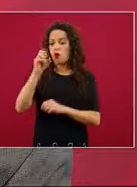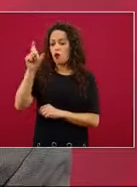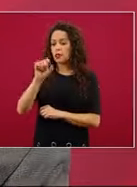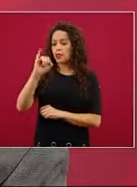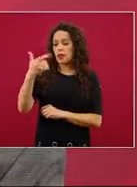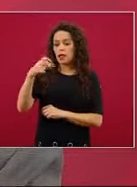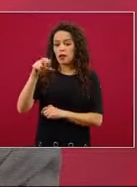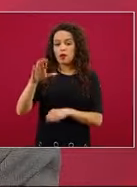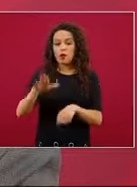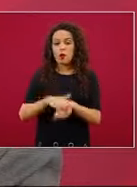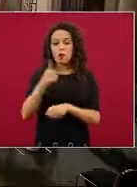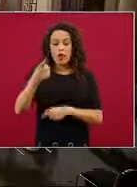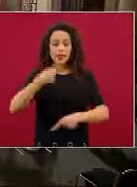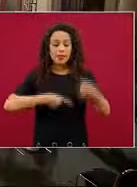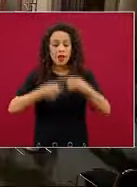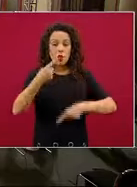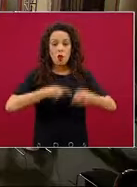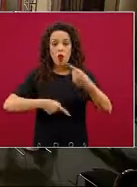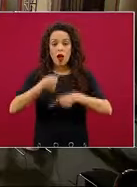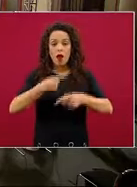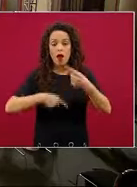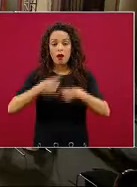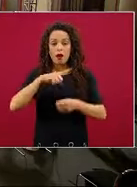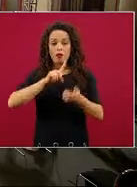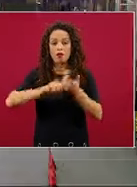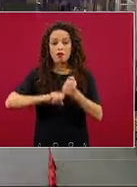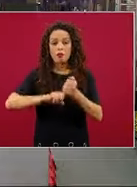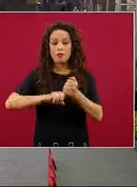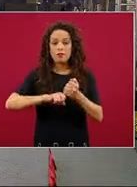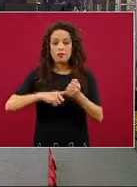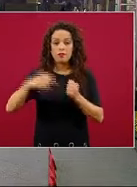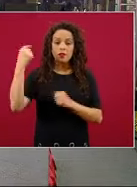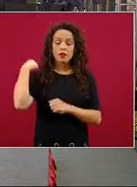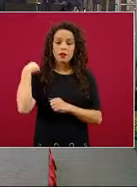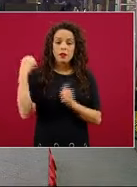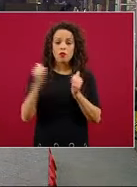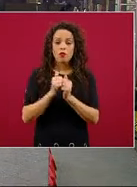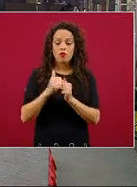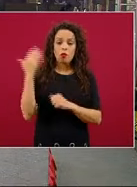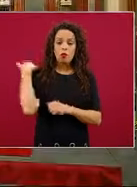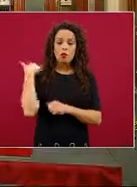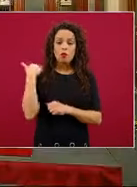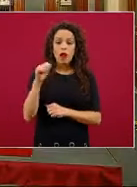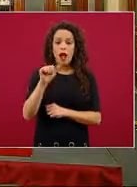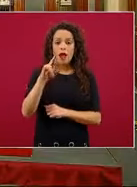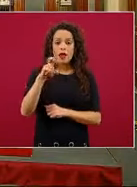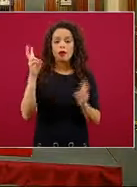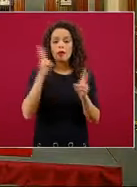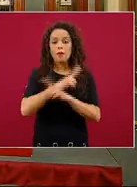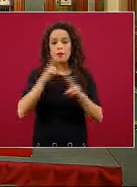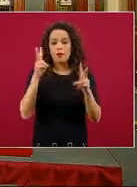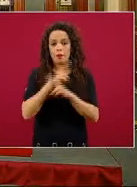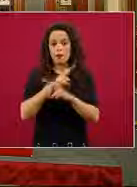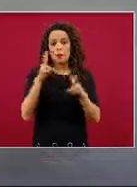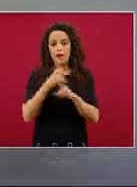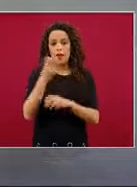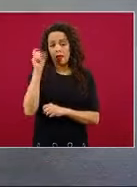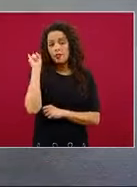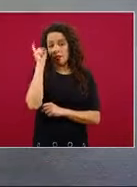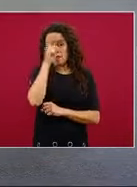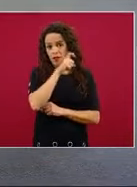aislamiento entre la circulación y la parte del intercambio de aire en los pulmones. La última vez que